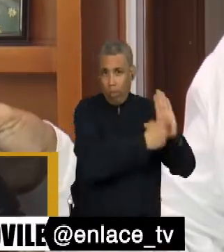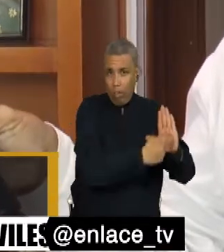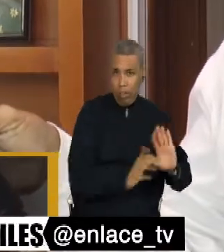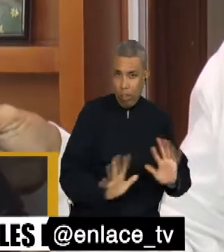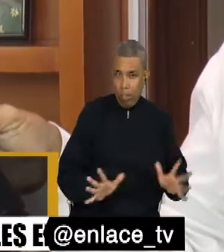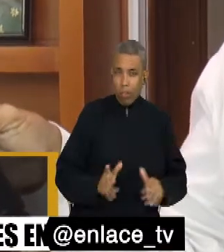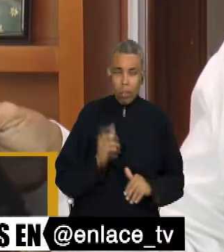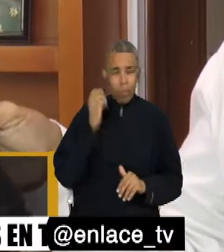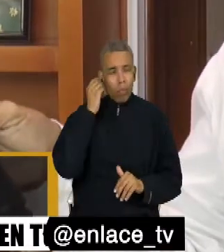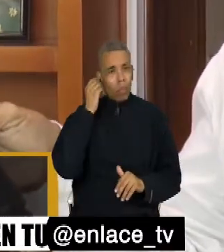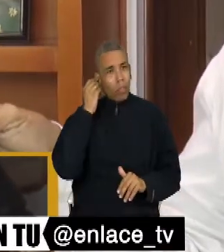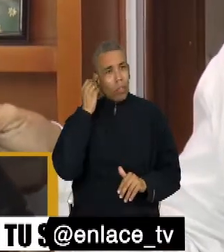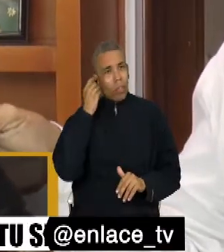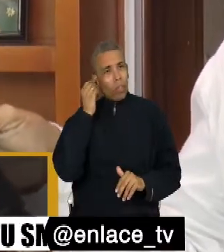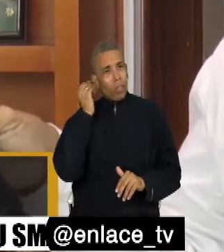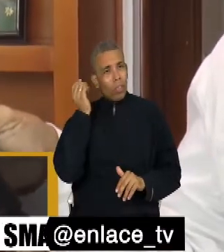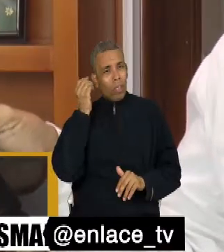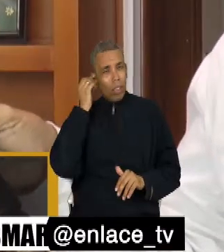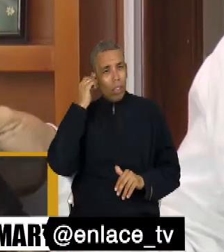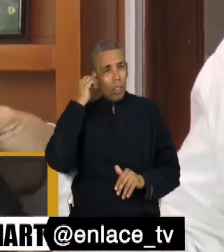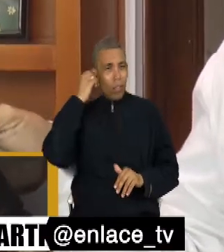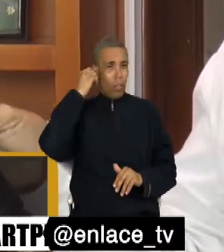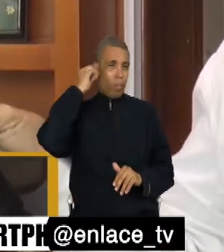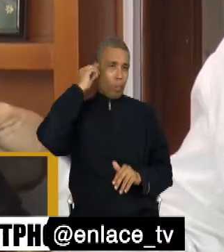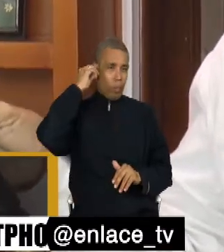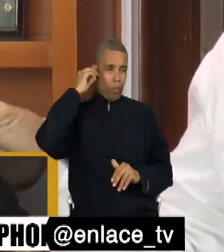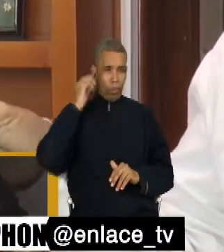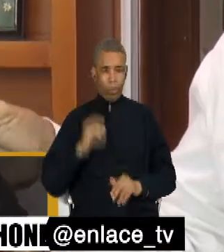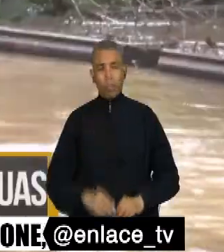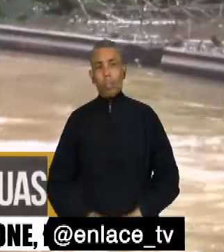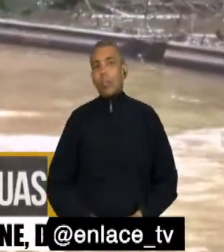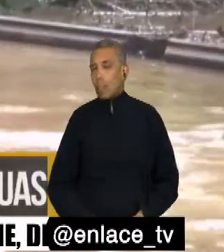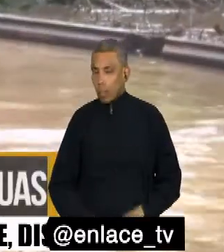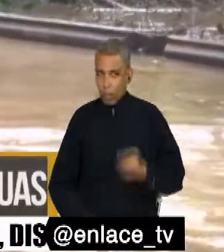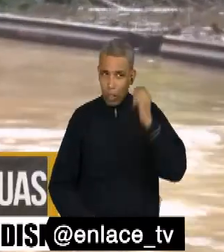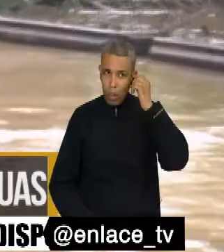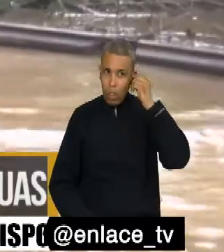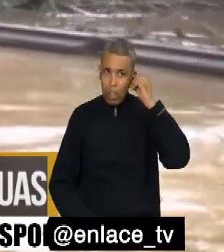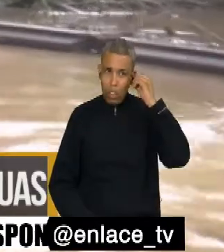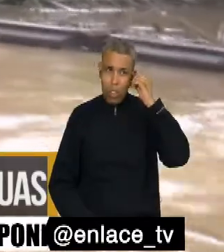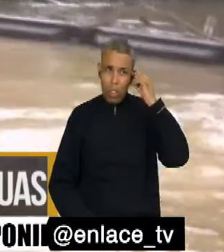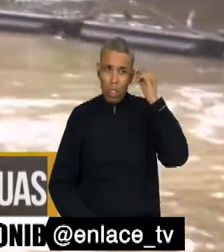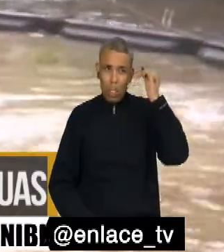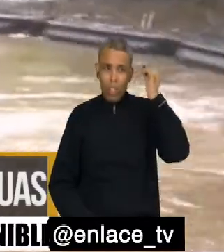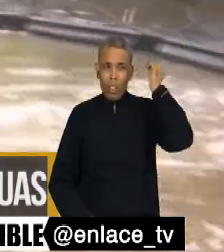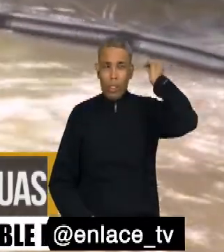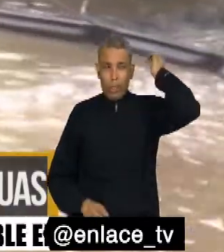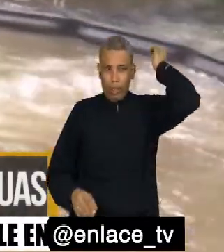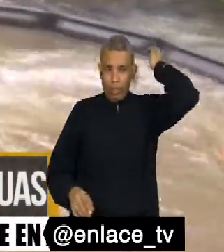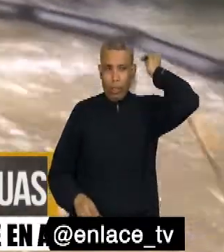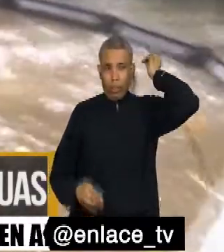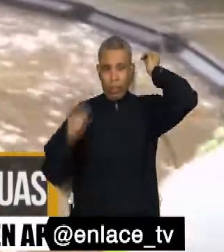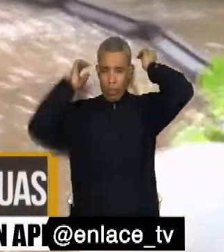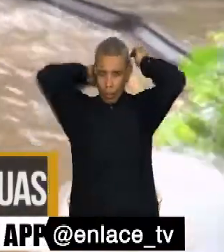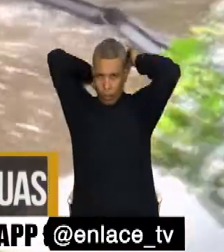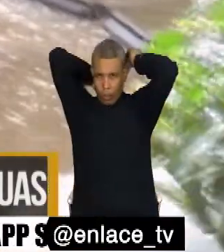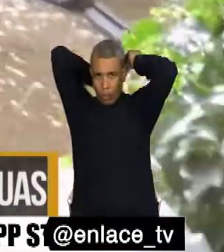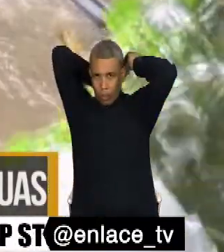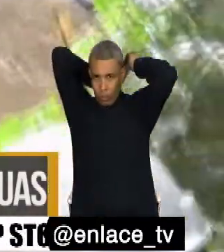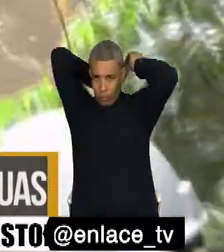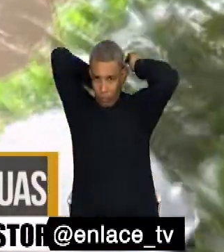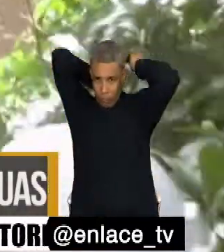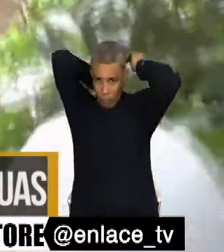acueducto, una boca toma de succión vertical, De profunda, tiene aproximadamente 7